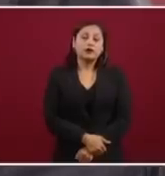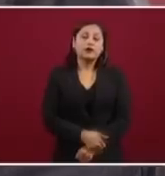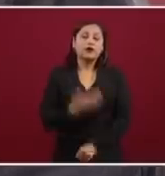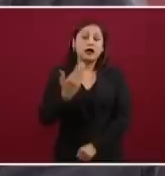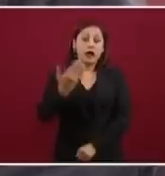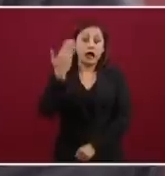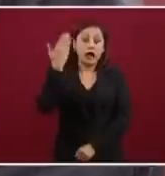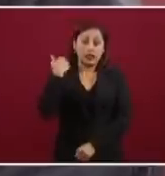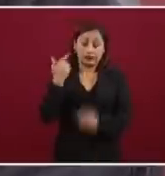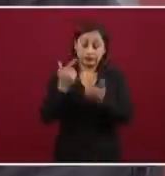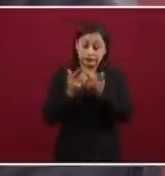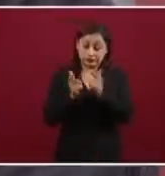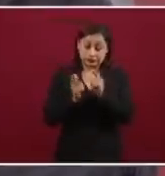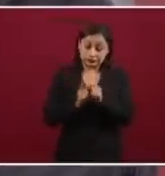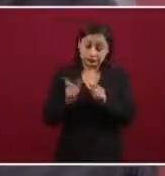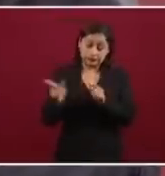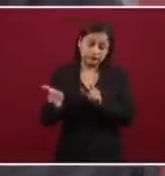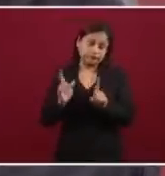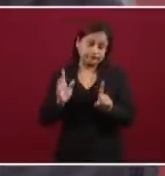ustedes hagan su trabajo